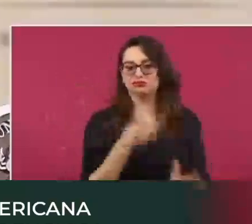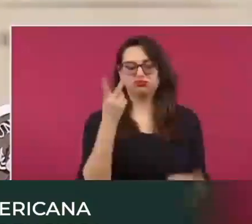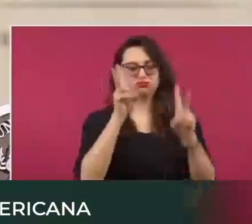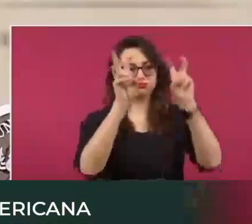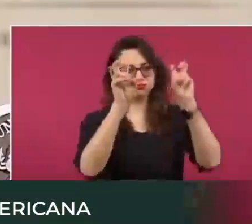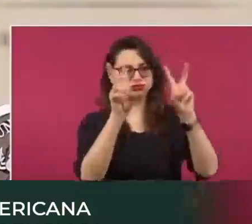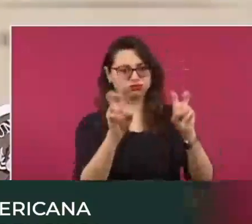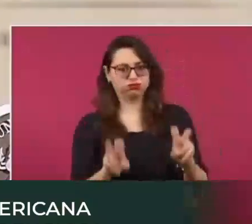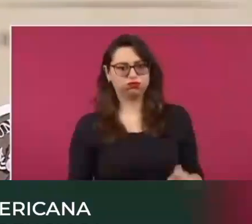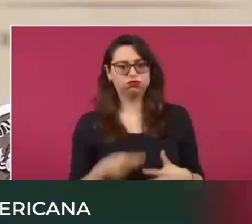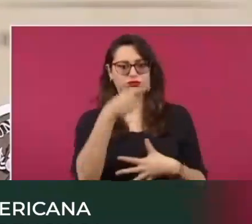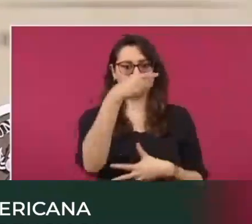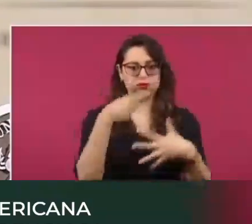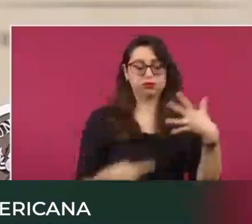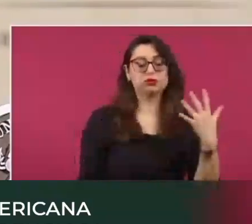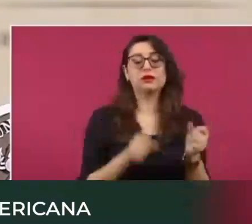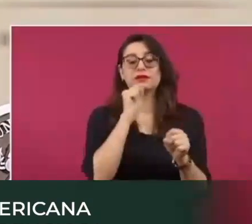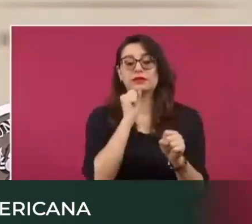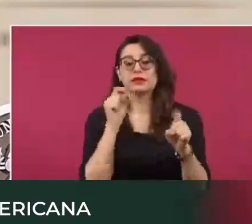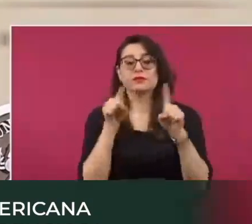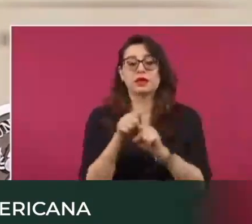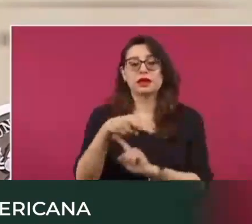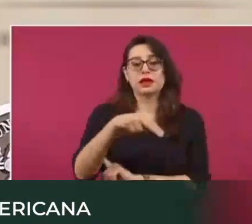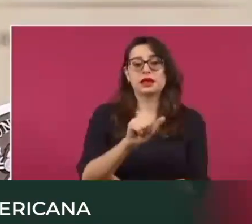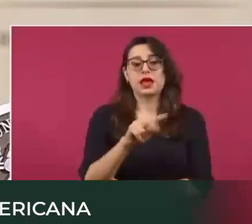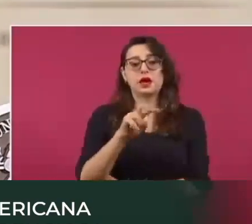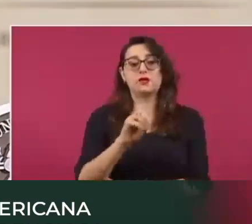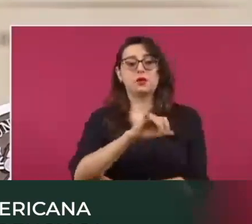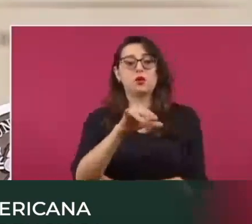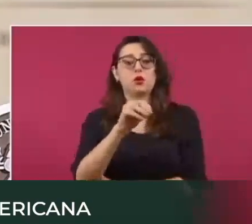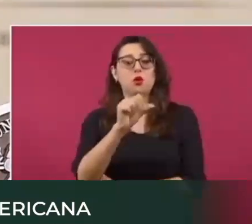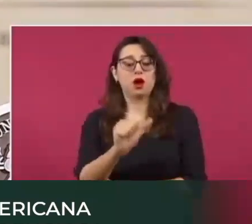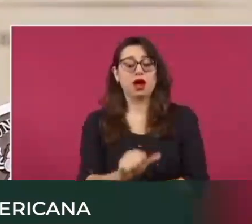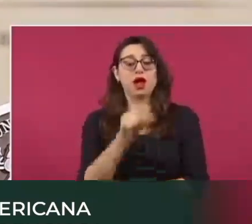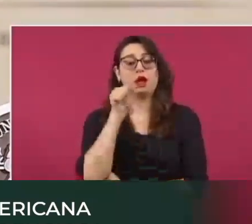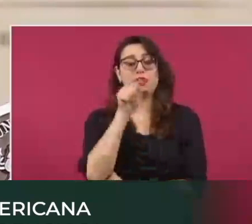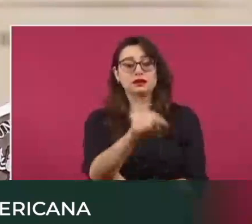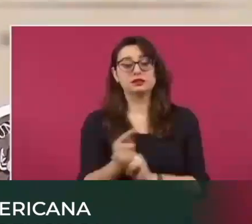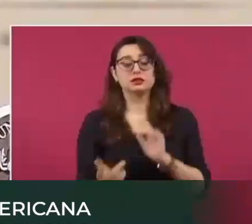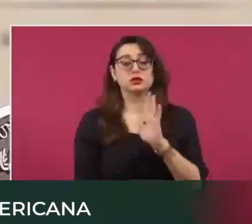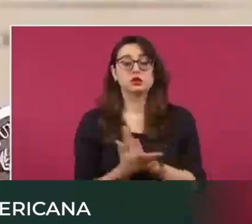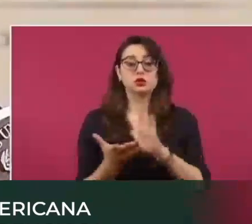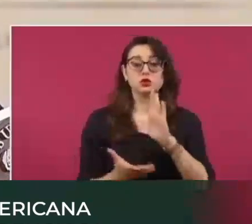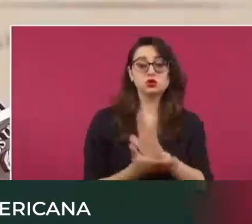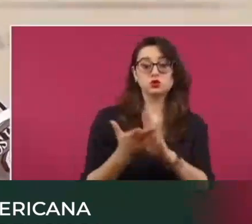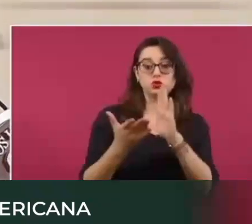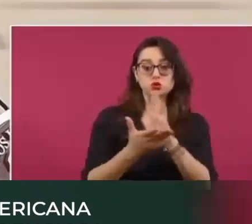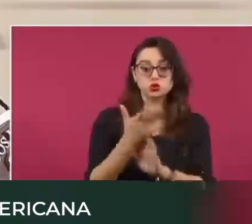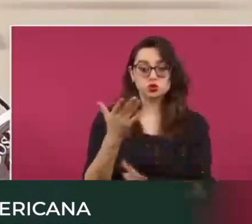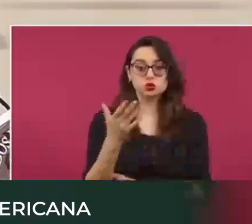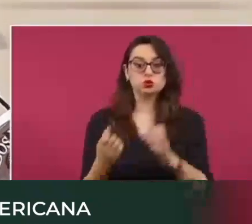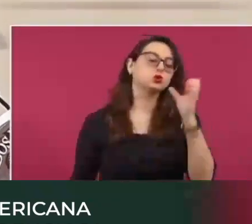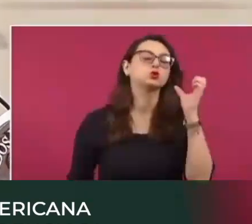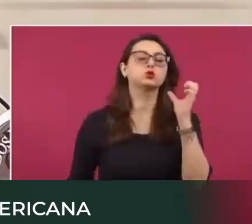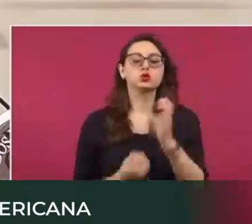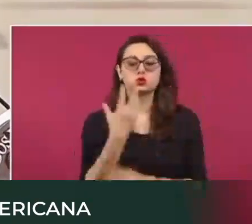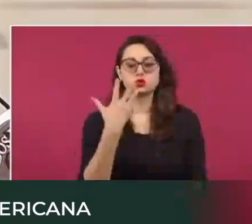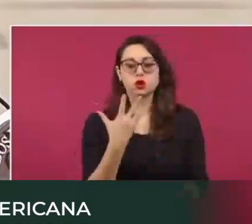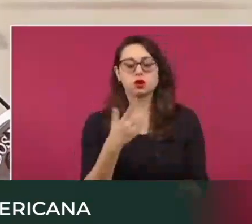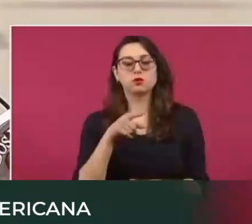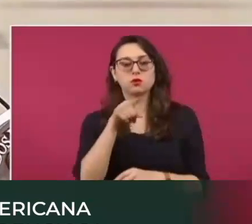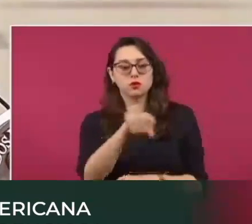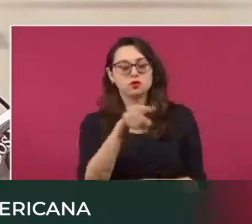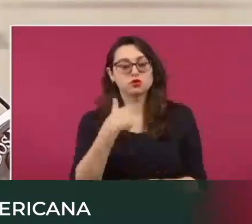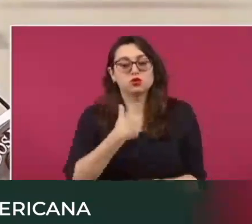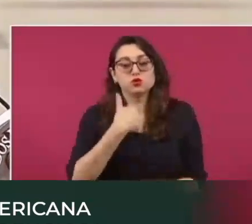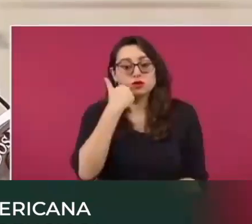molestia increpó al periodista que le hizo la pregunta. Durante la respuesta dijo que aprovecharía para subrayar que esta